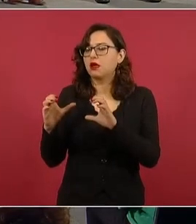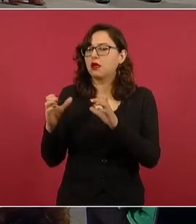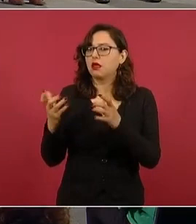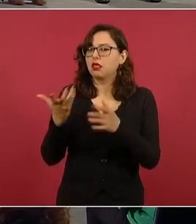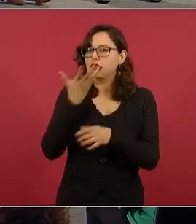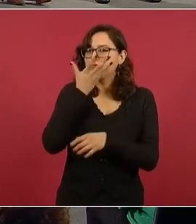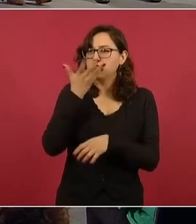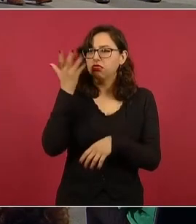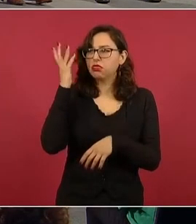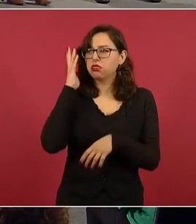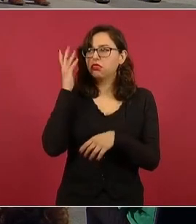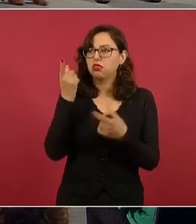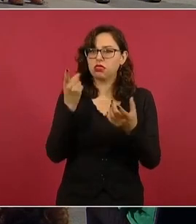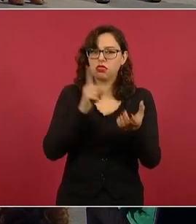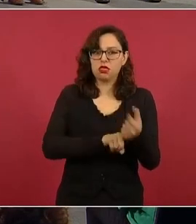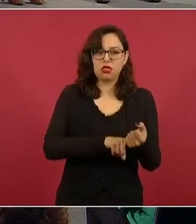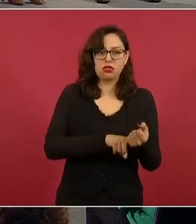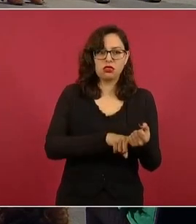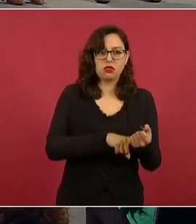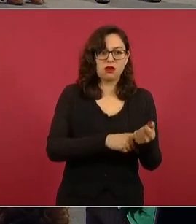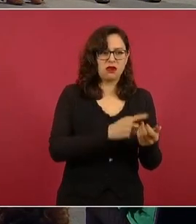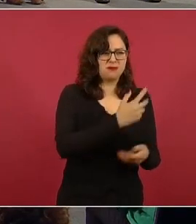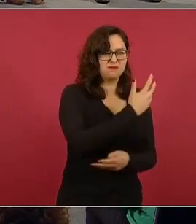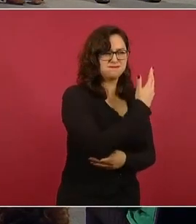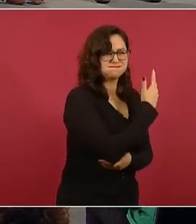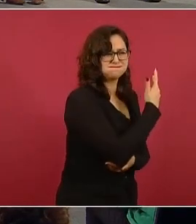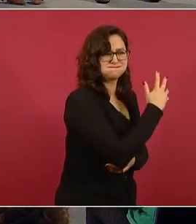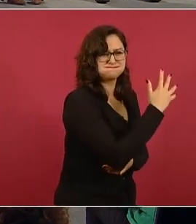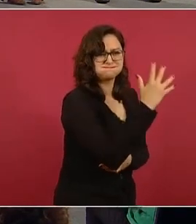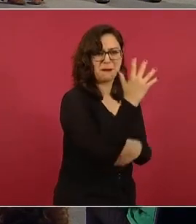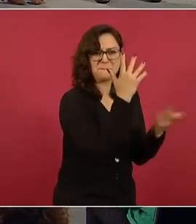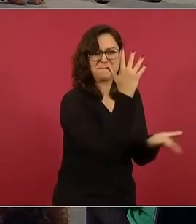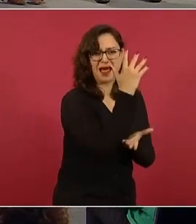haciendo esta destrucción.